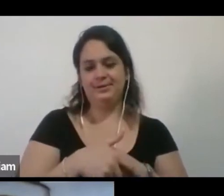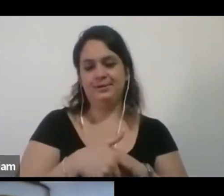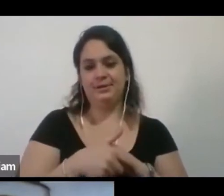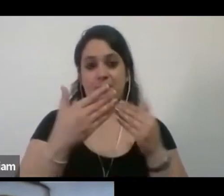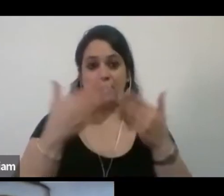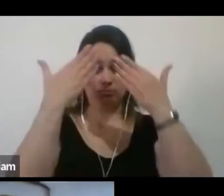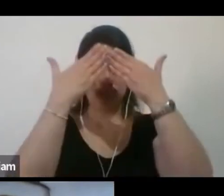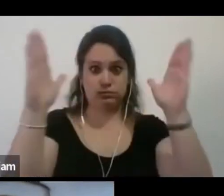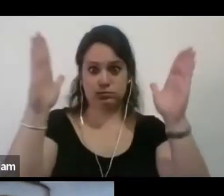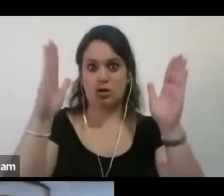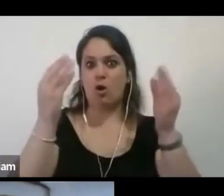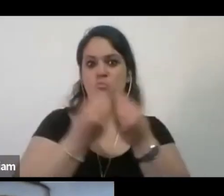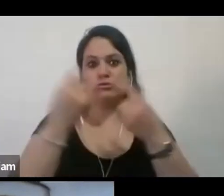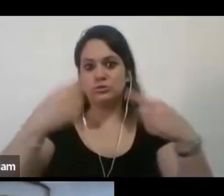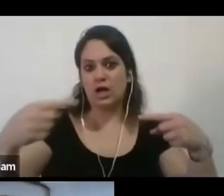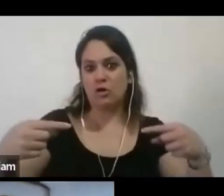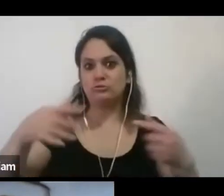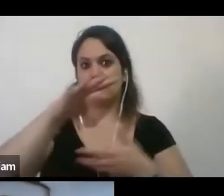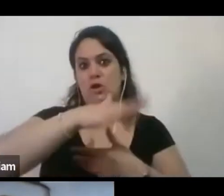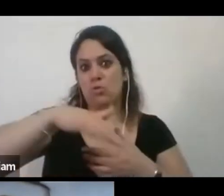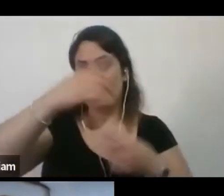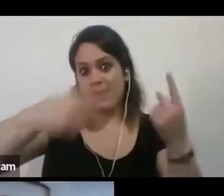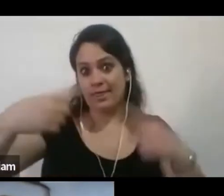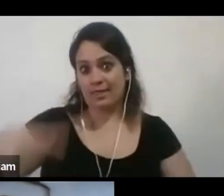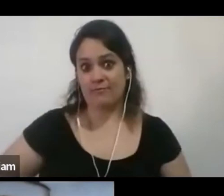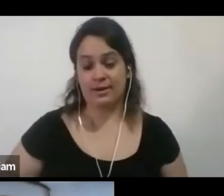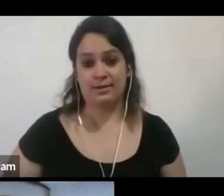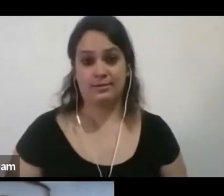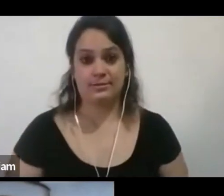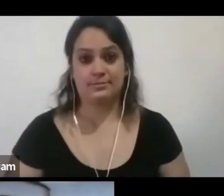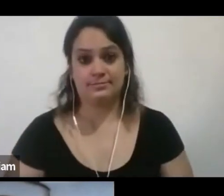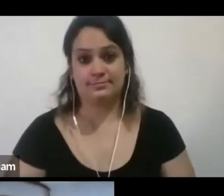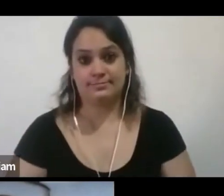abrirse para muchos campos y muchos lugares.